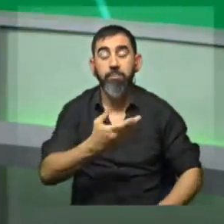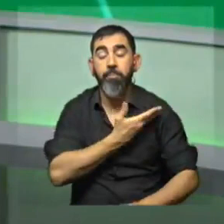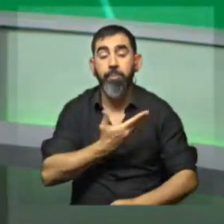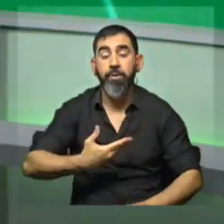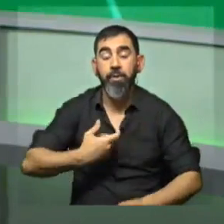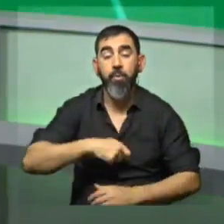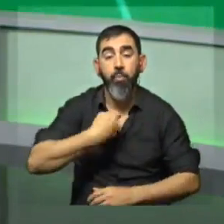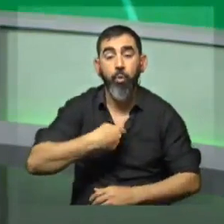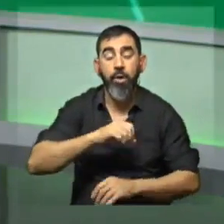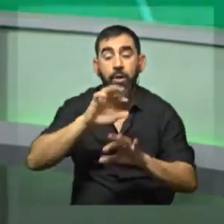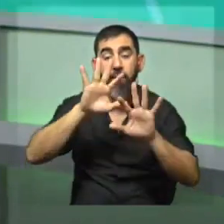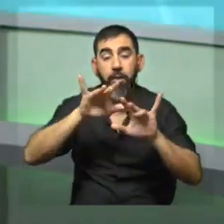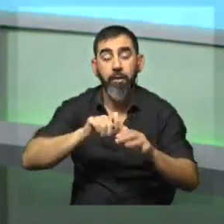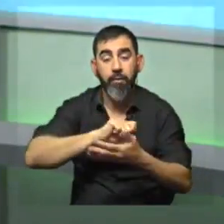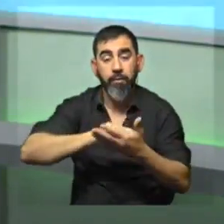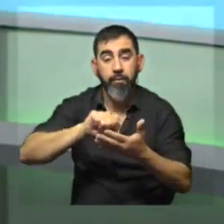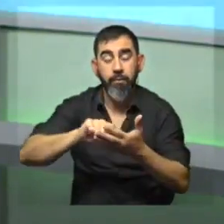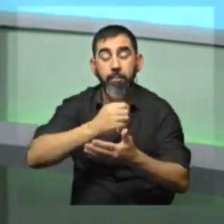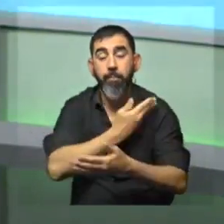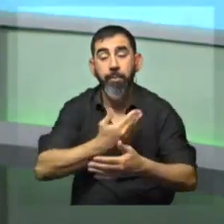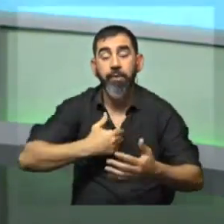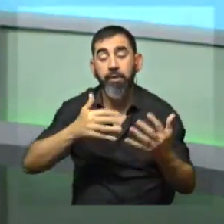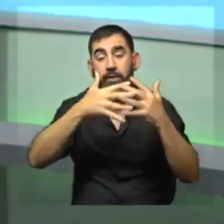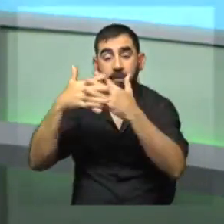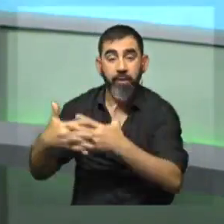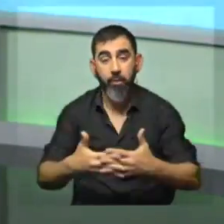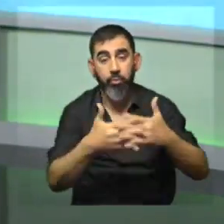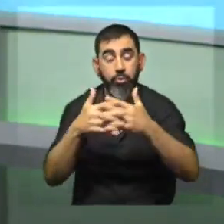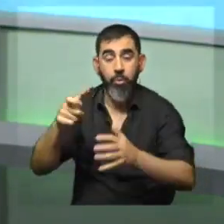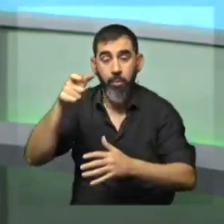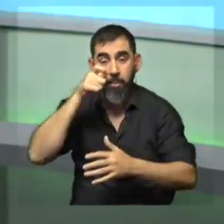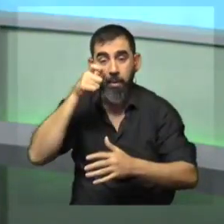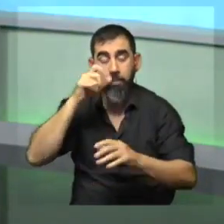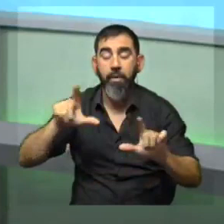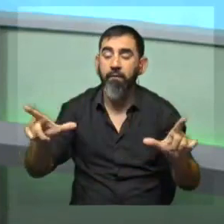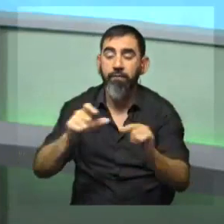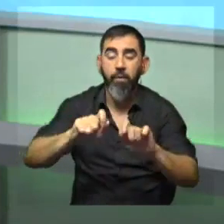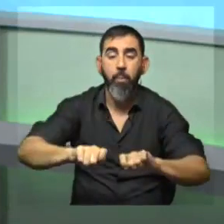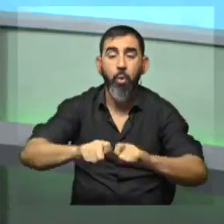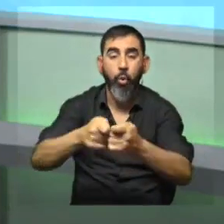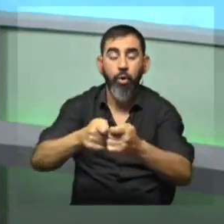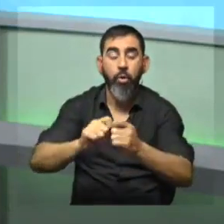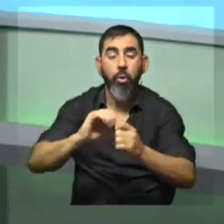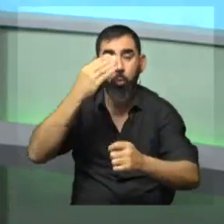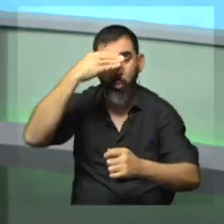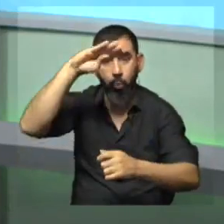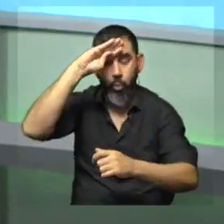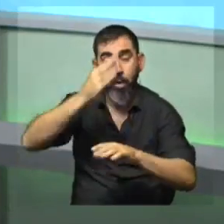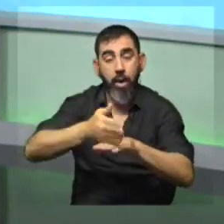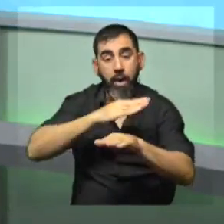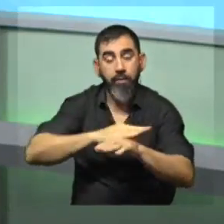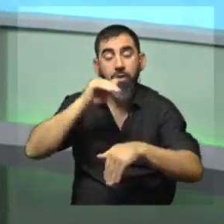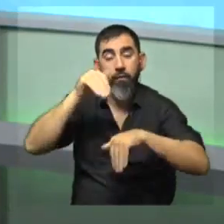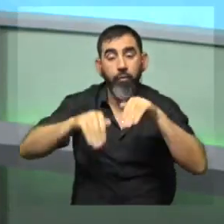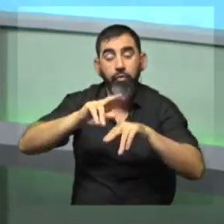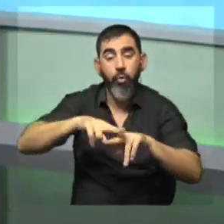uruguayo José Mujica le escribió una carta al presidente de Estados Unidos, Joe Biden, para que ponga fin al bloqueo sobre Cuba, previo a una nueva